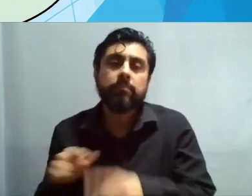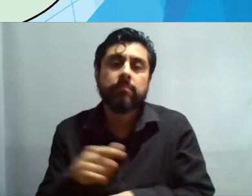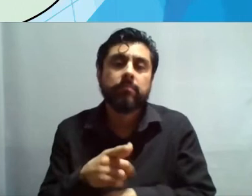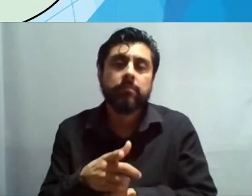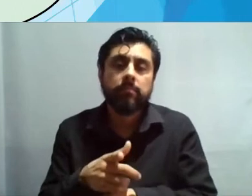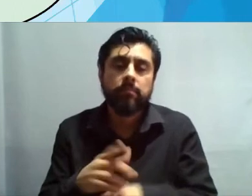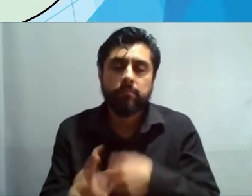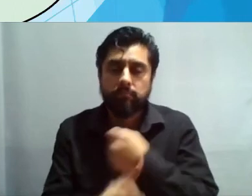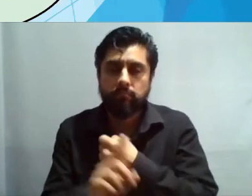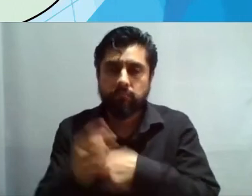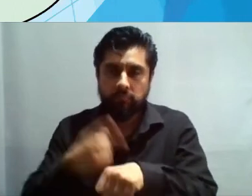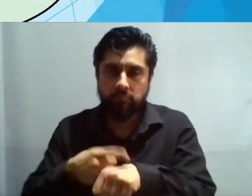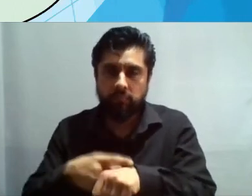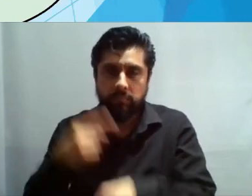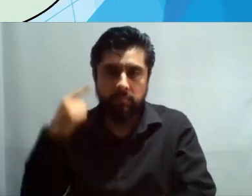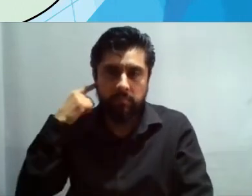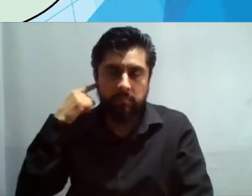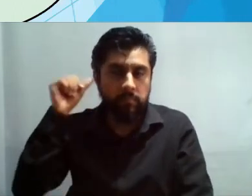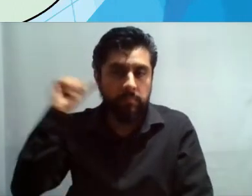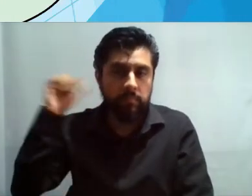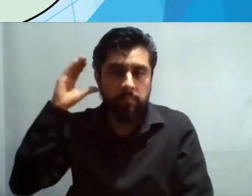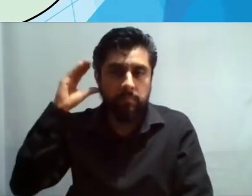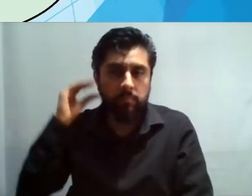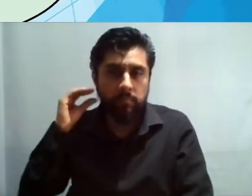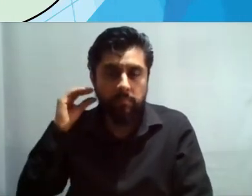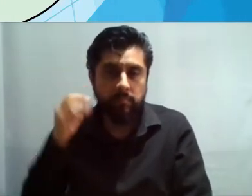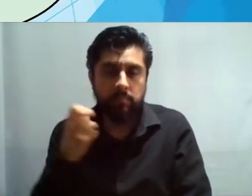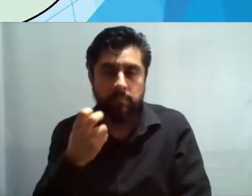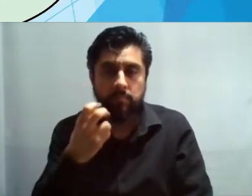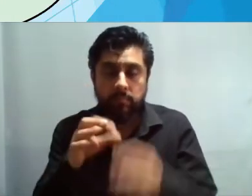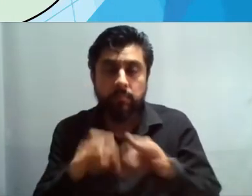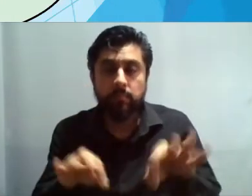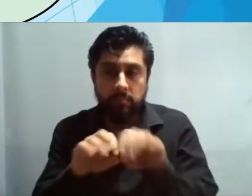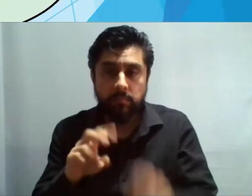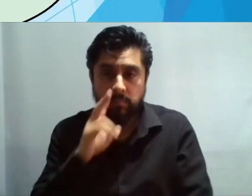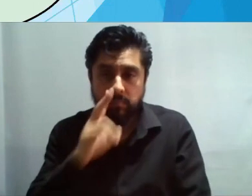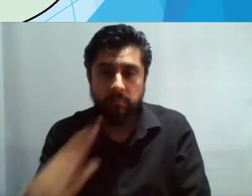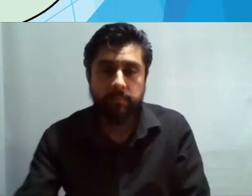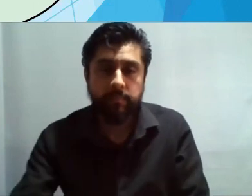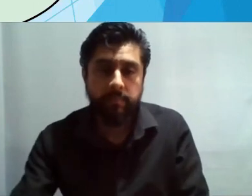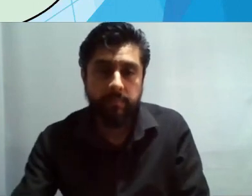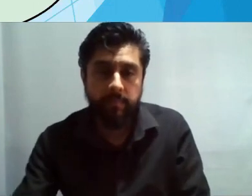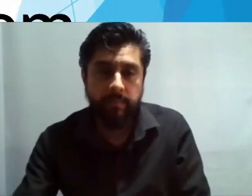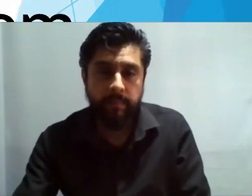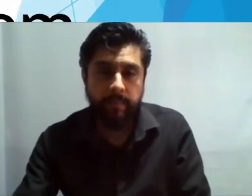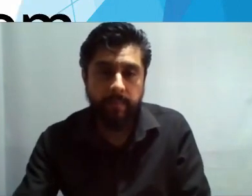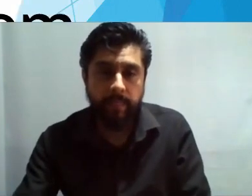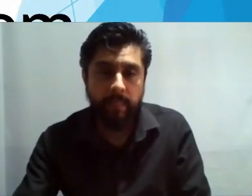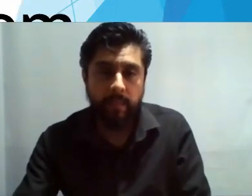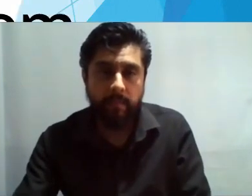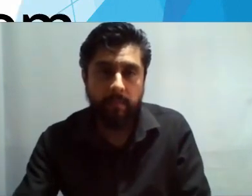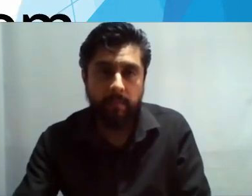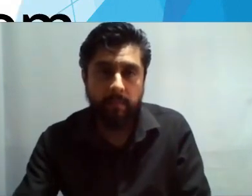favorecer que la audición baje. Entonces, eso hay que tenerlo muy presente. Damos la siguiente, por